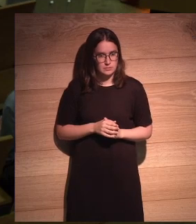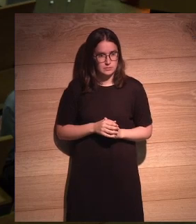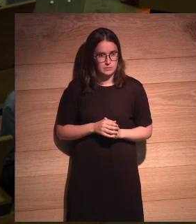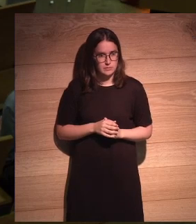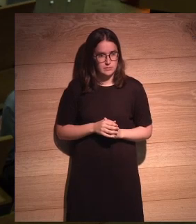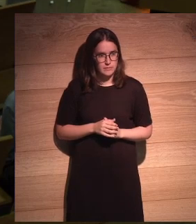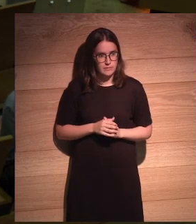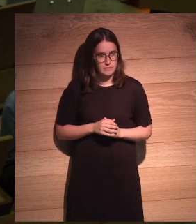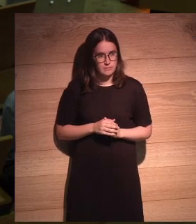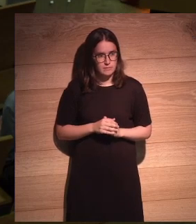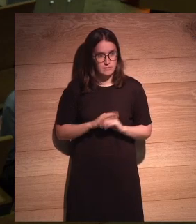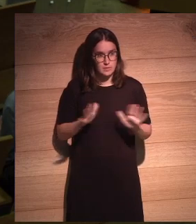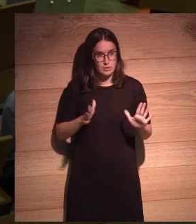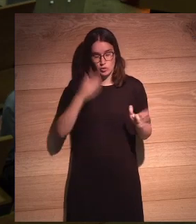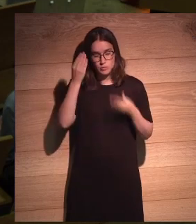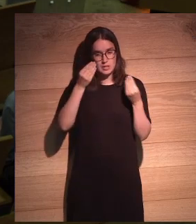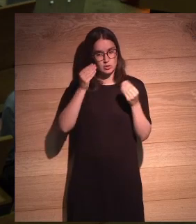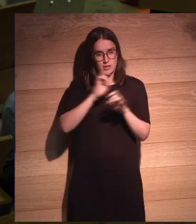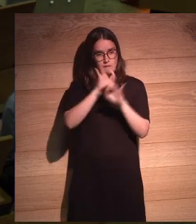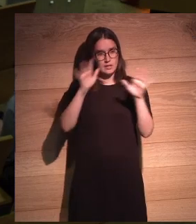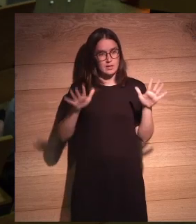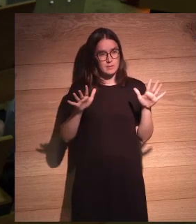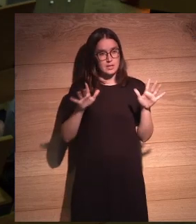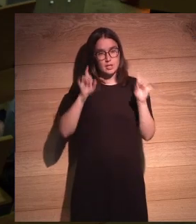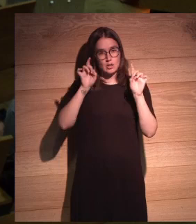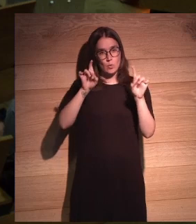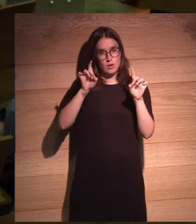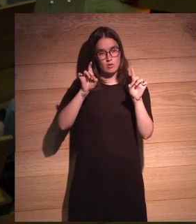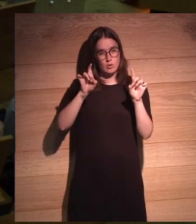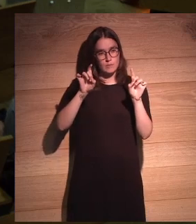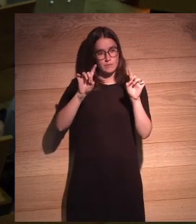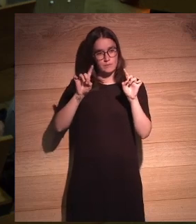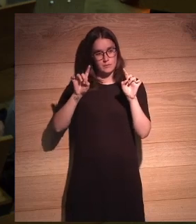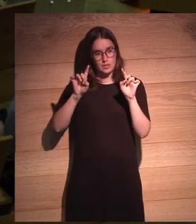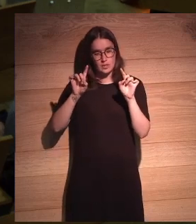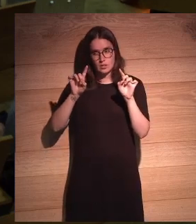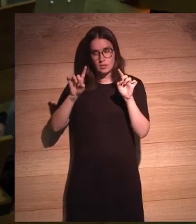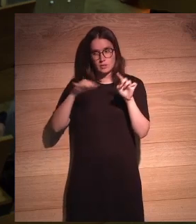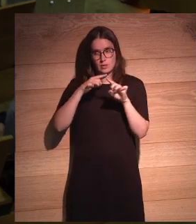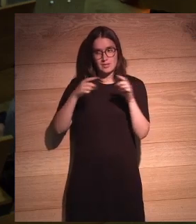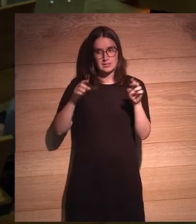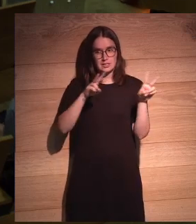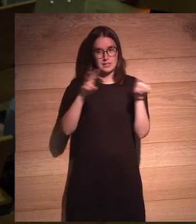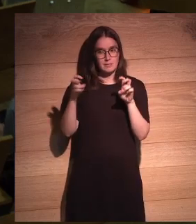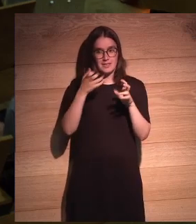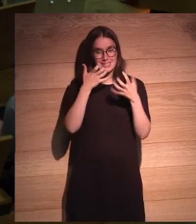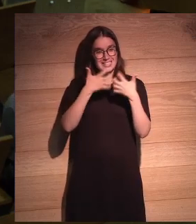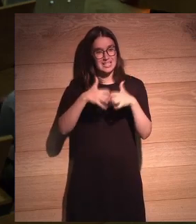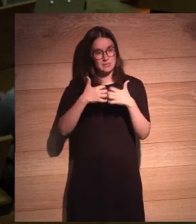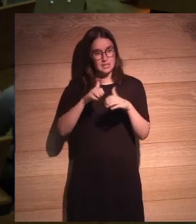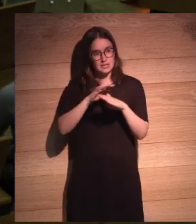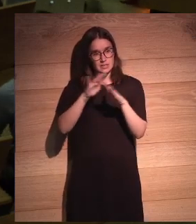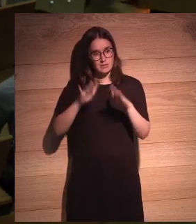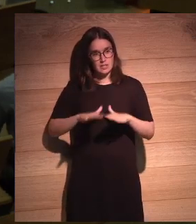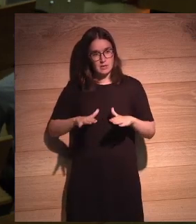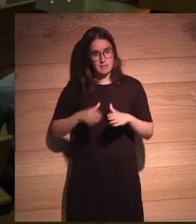¿Van a responder? Sí, no, yo creo que eso claramente, no solamente en educación, ¿no? En todos es el tema de si las máquinas al final